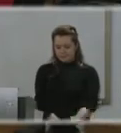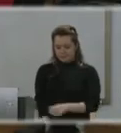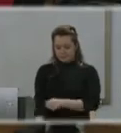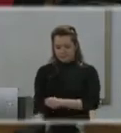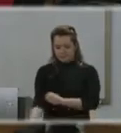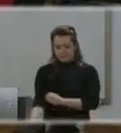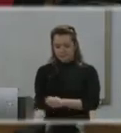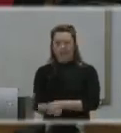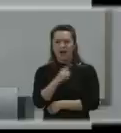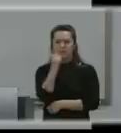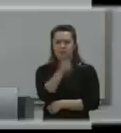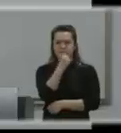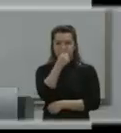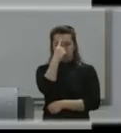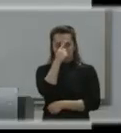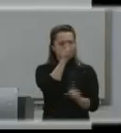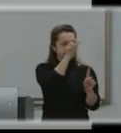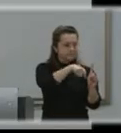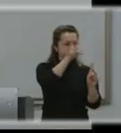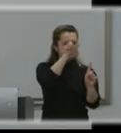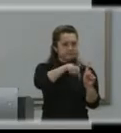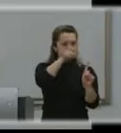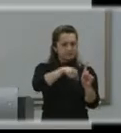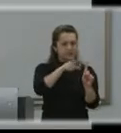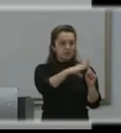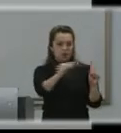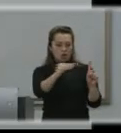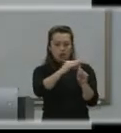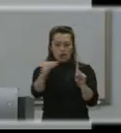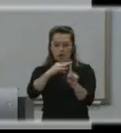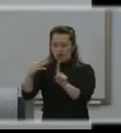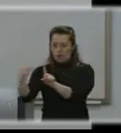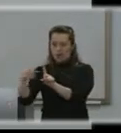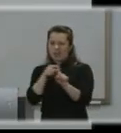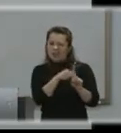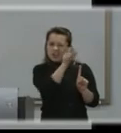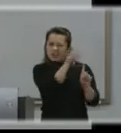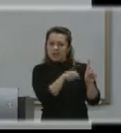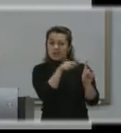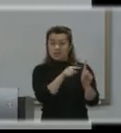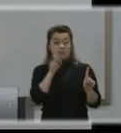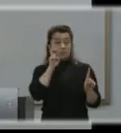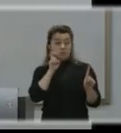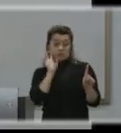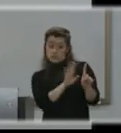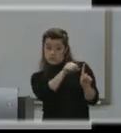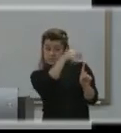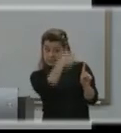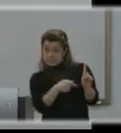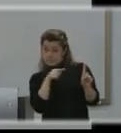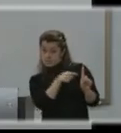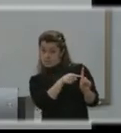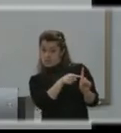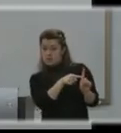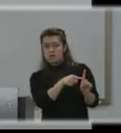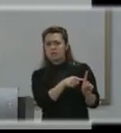Algunos estereotipos que ya ustedes han mencionado es que se entiende que la sexualidad de las personas con discapacidad